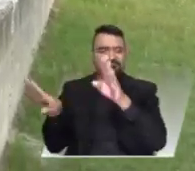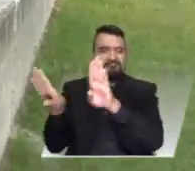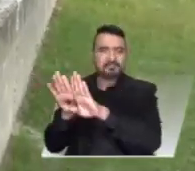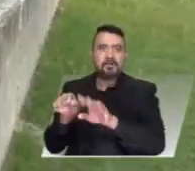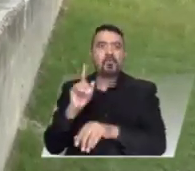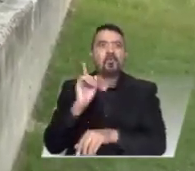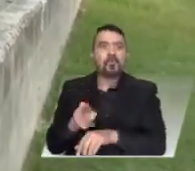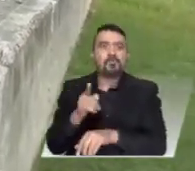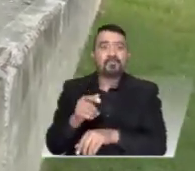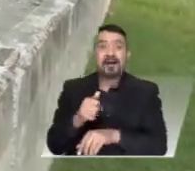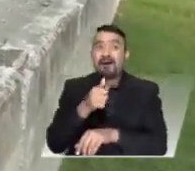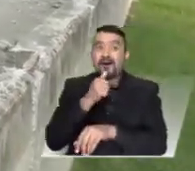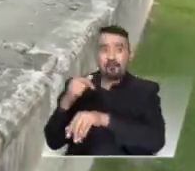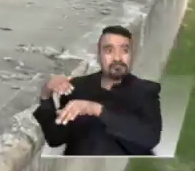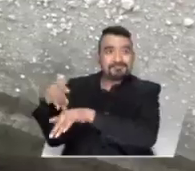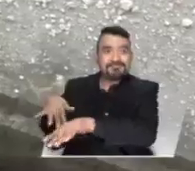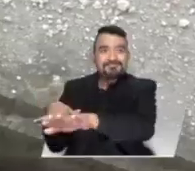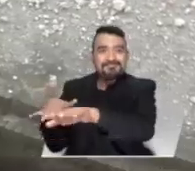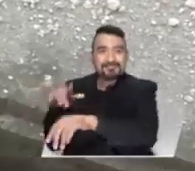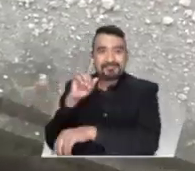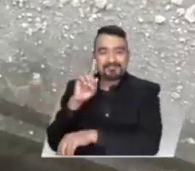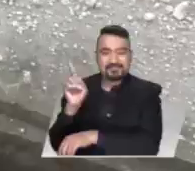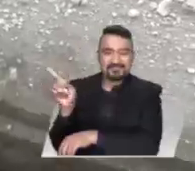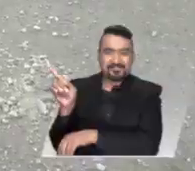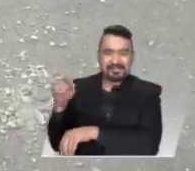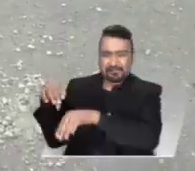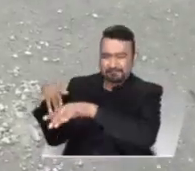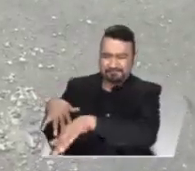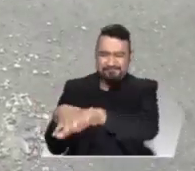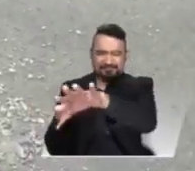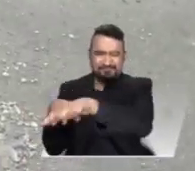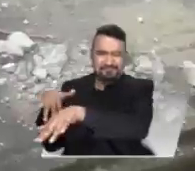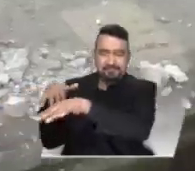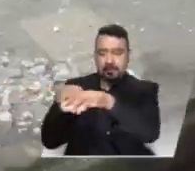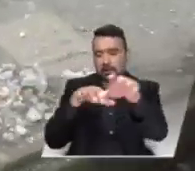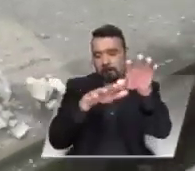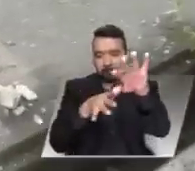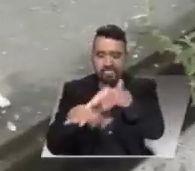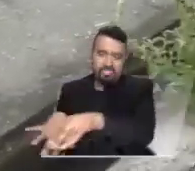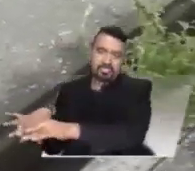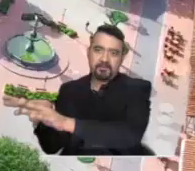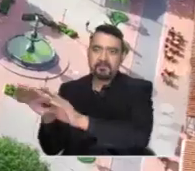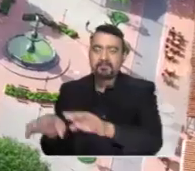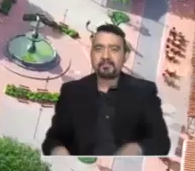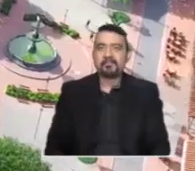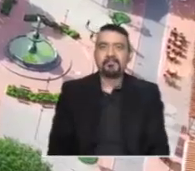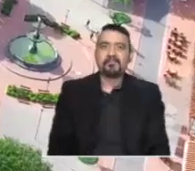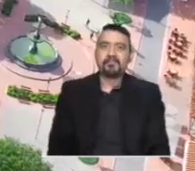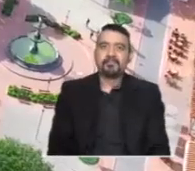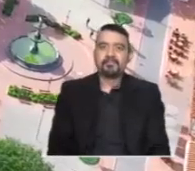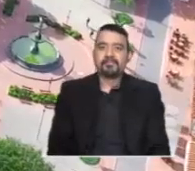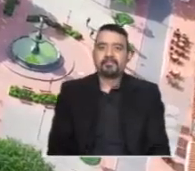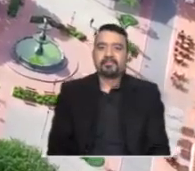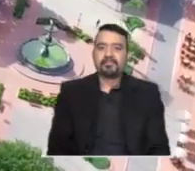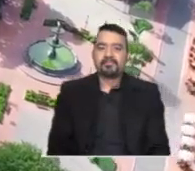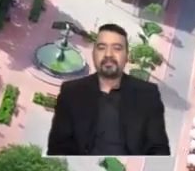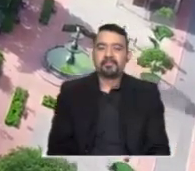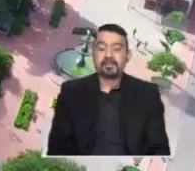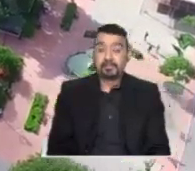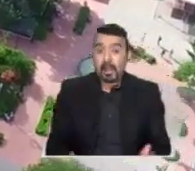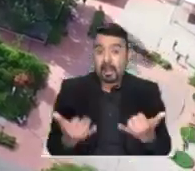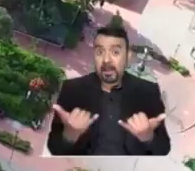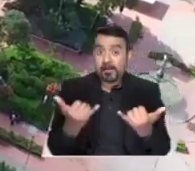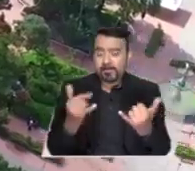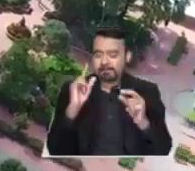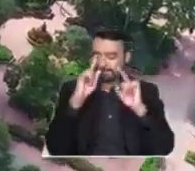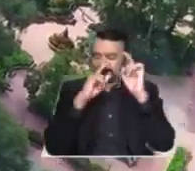llevó una franja del terreno. Ahora la ciudad madre es señalada por el